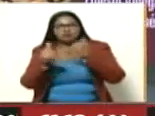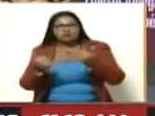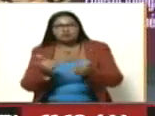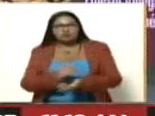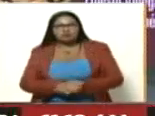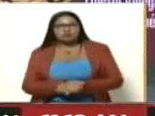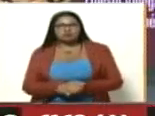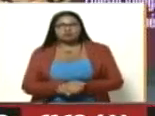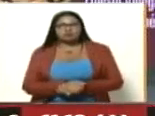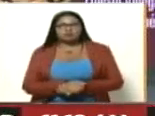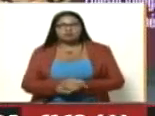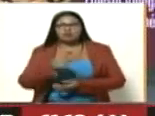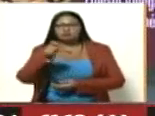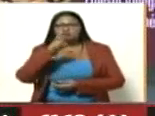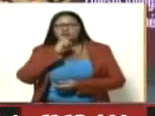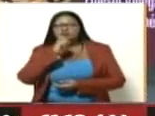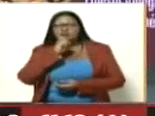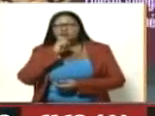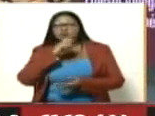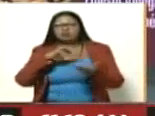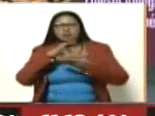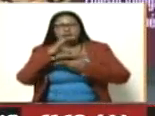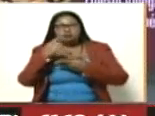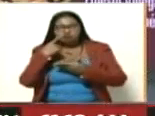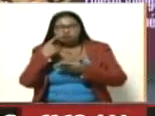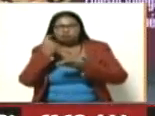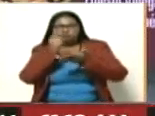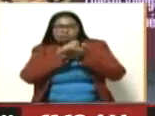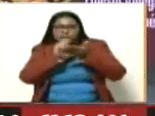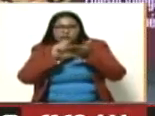que fue difícil espiritualmente.